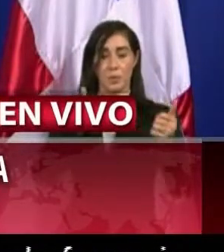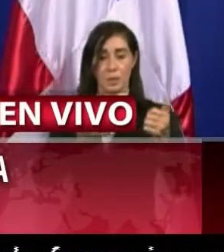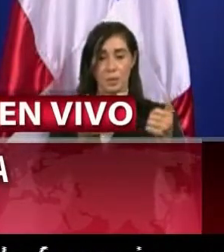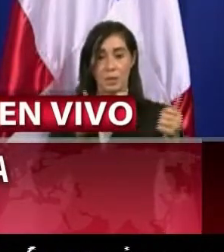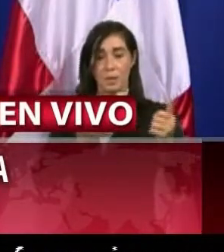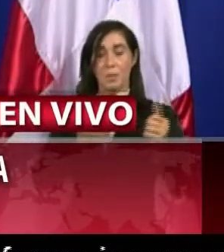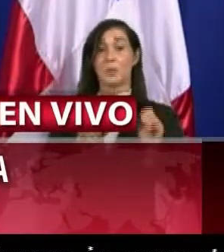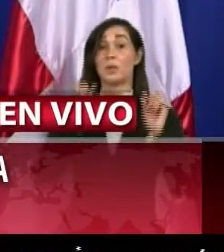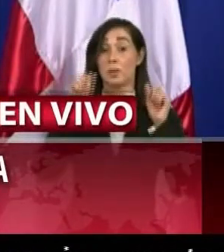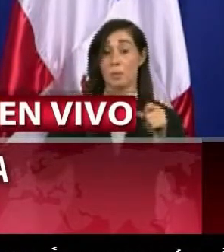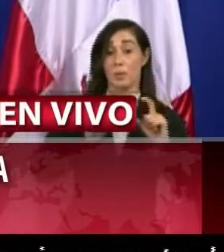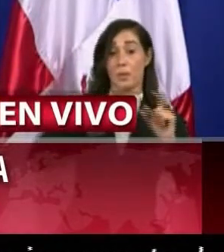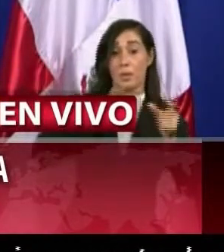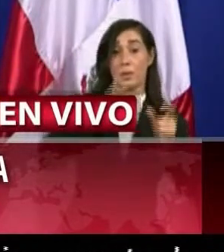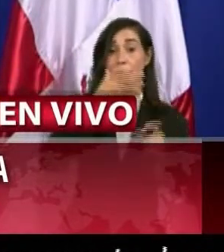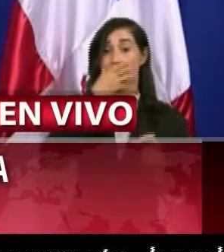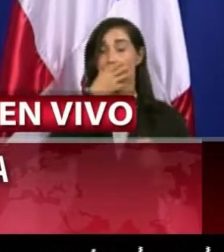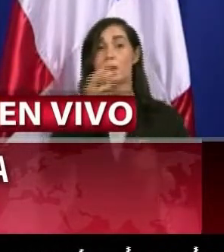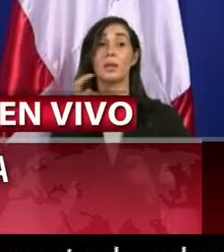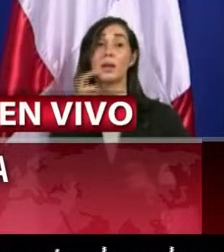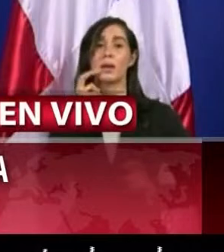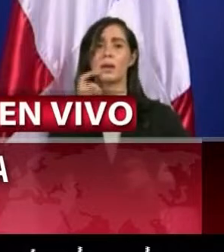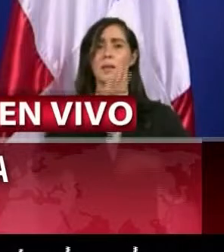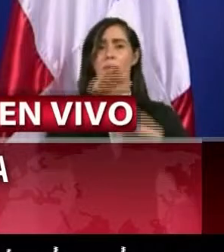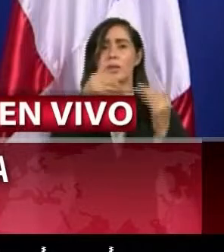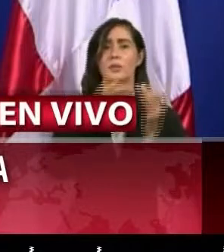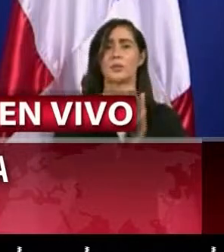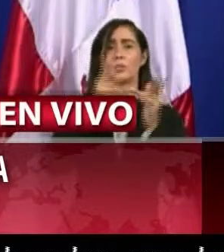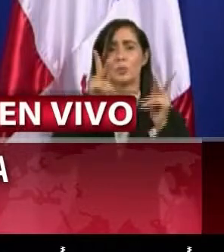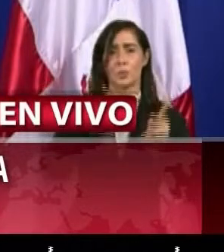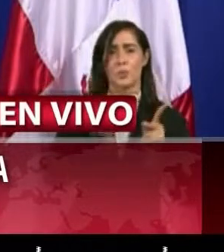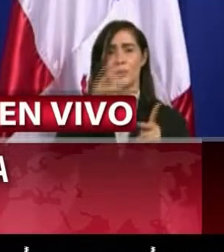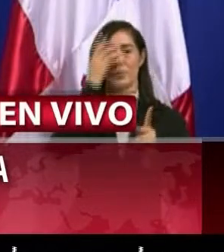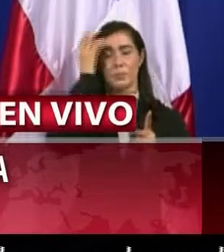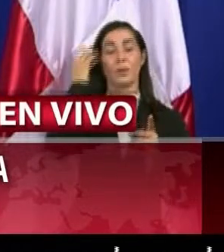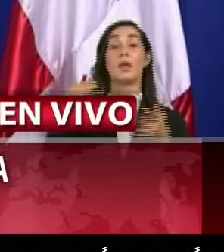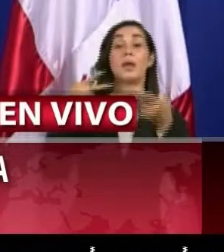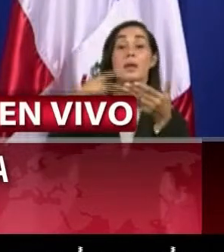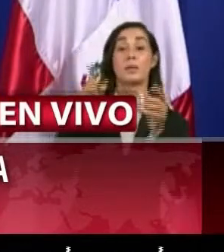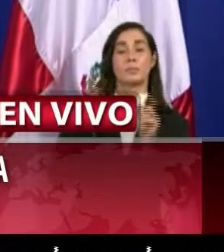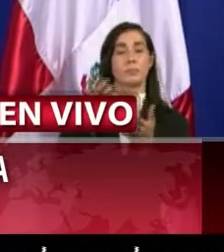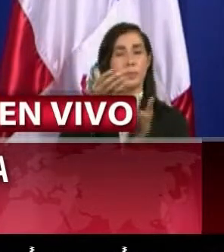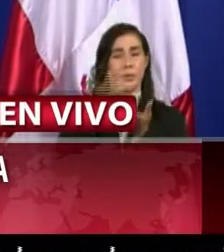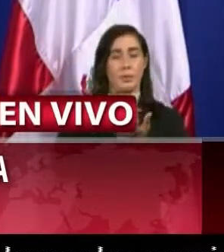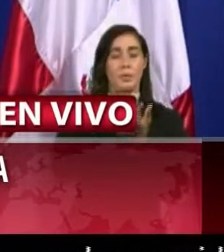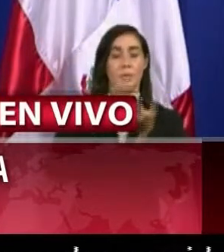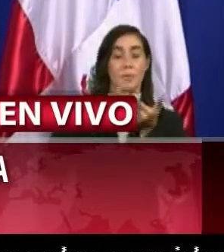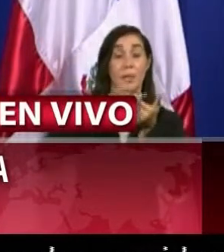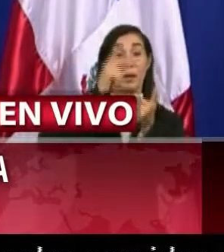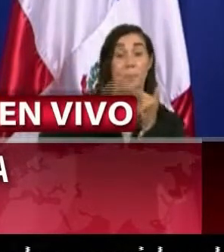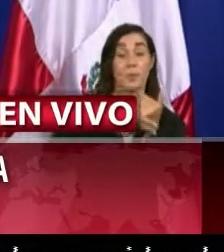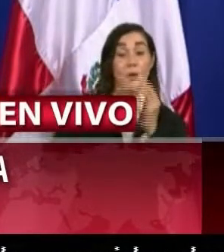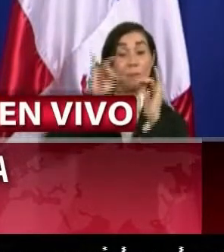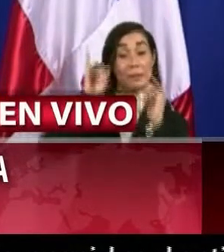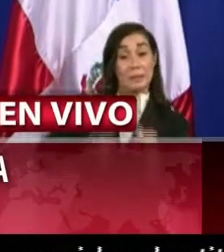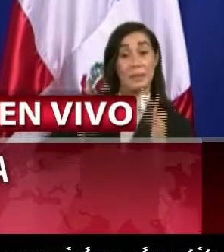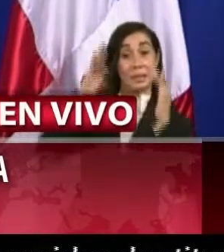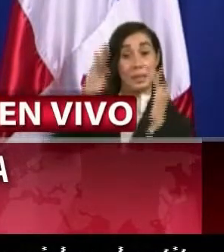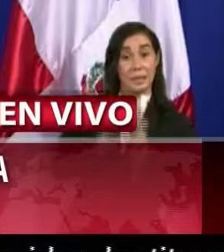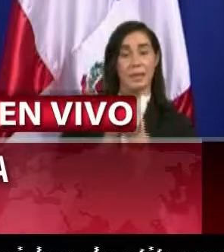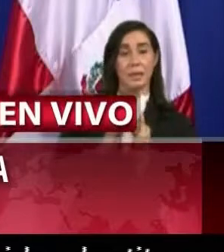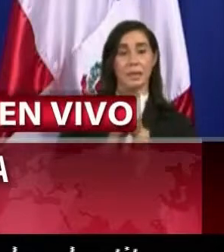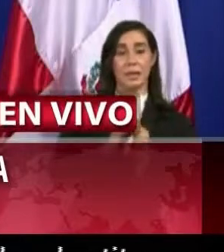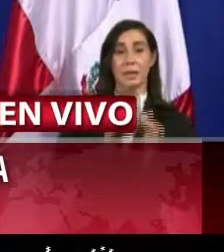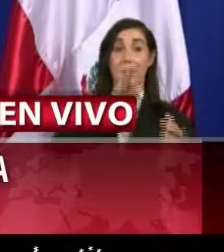mascarillas gratuitas a la población. En resumen, el programa Quédate en Casa está llegando a 8